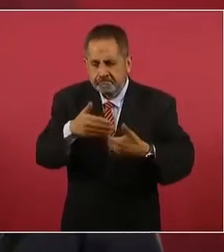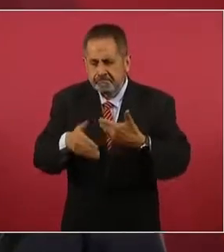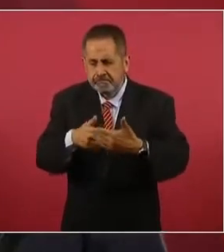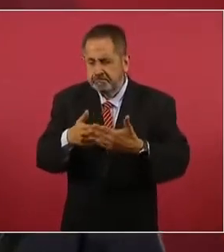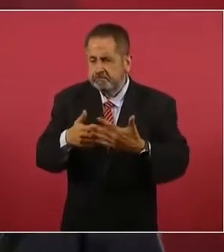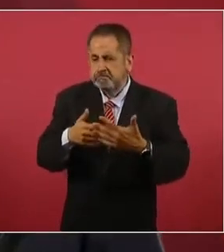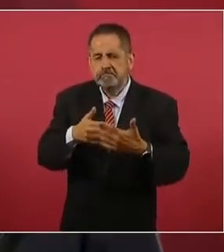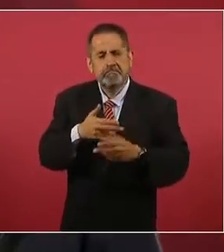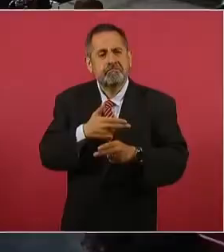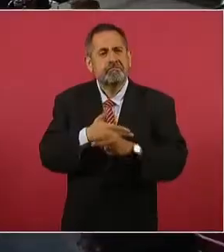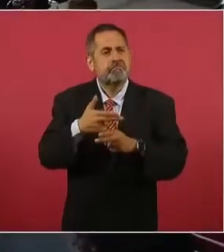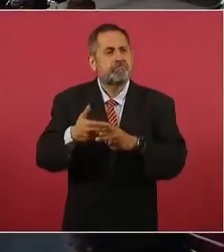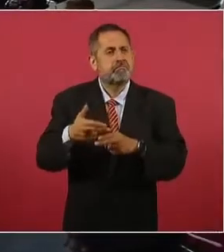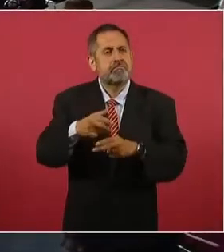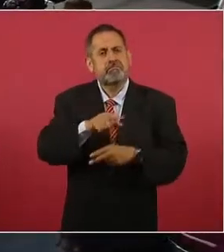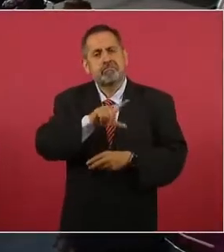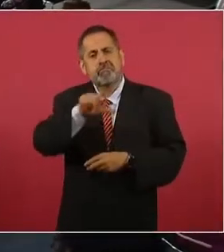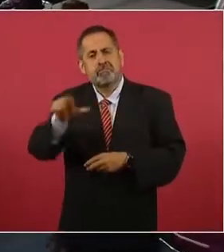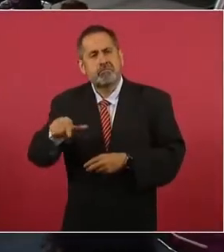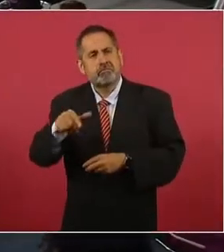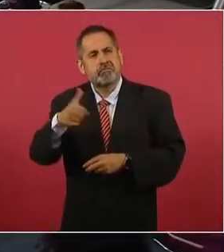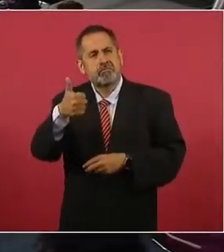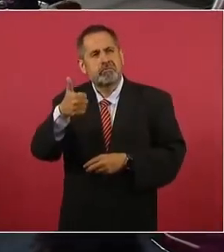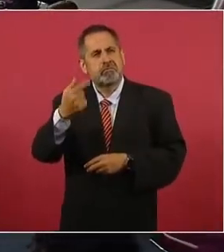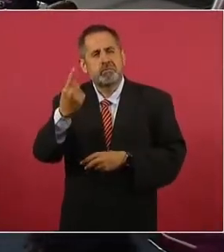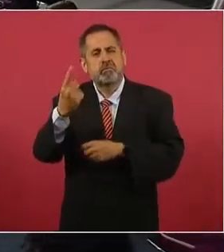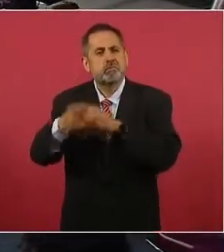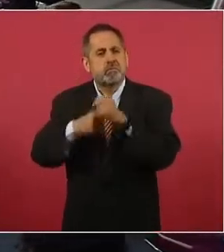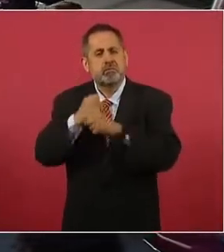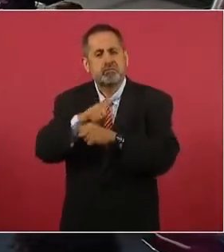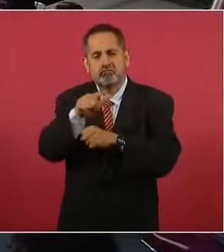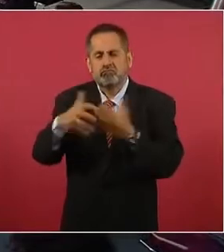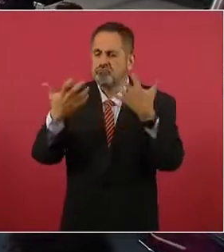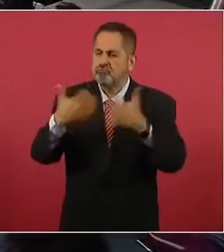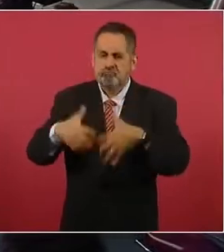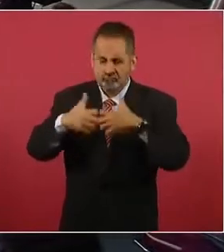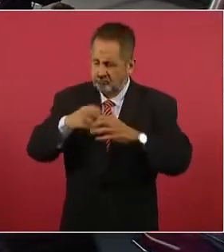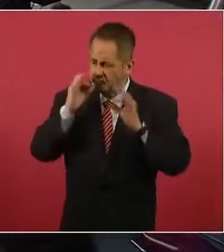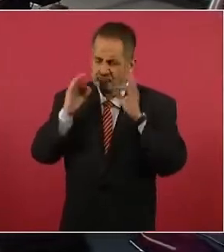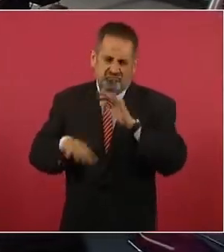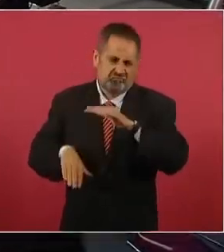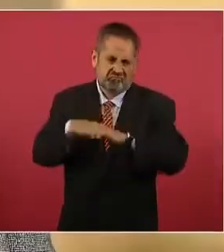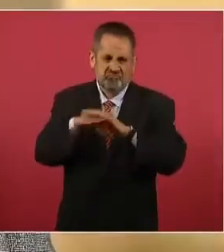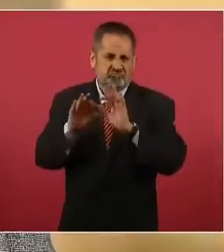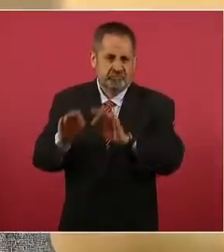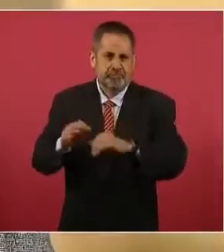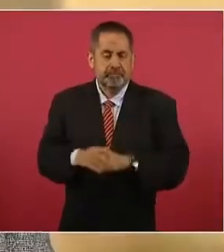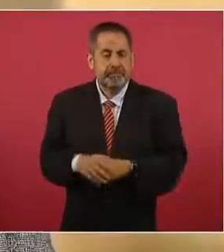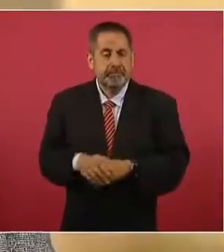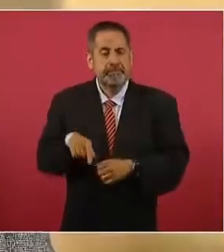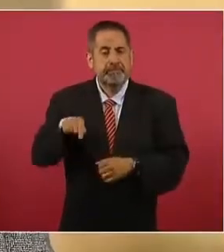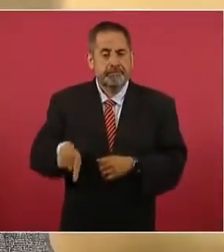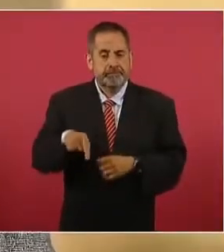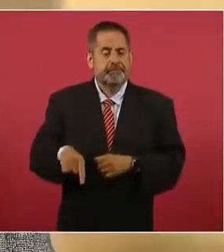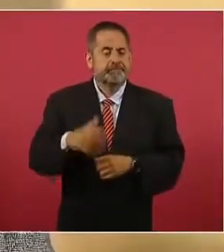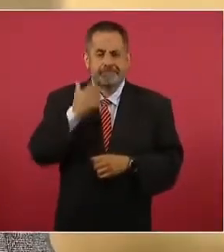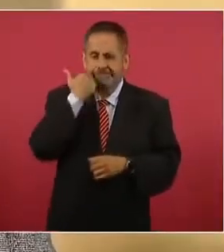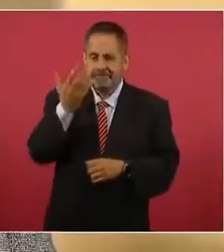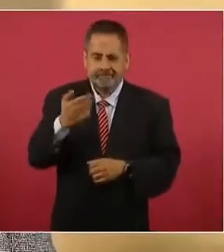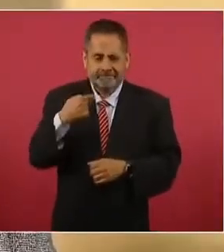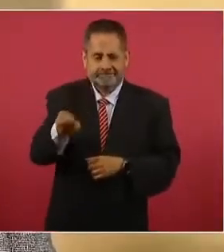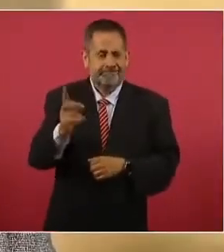operar 6 meses, un año después, a toda su capacidad. Aquí queremos ya